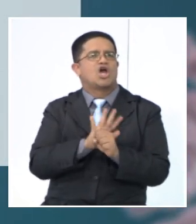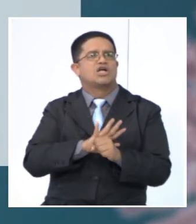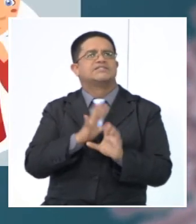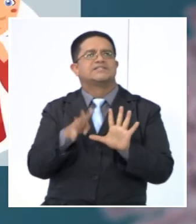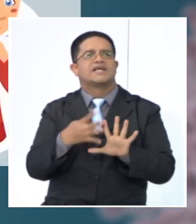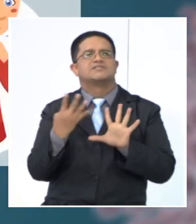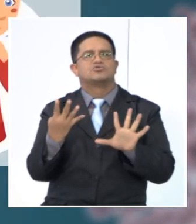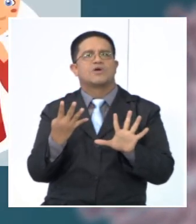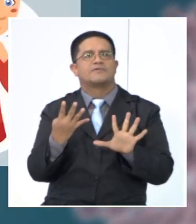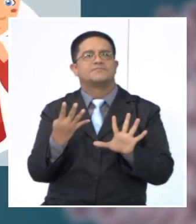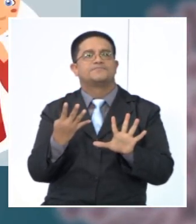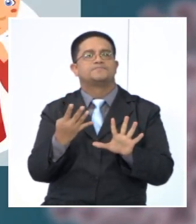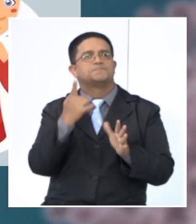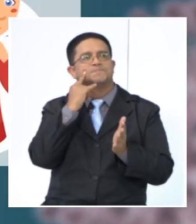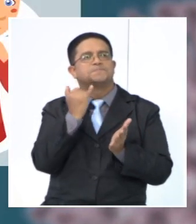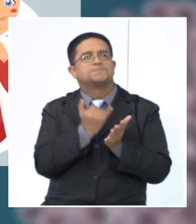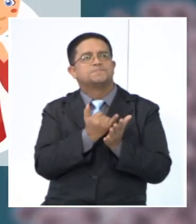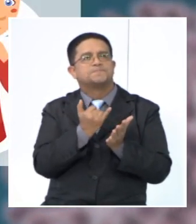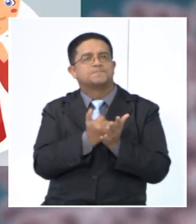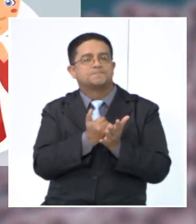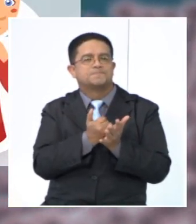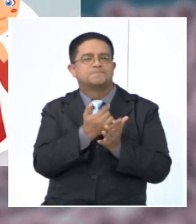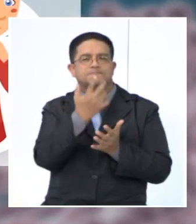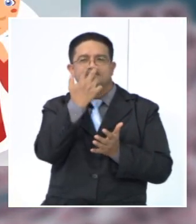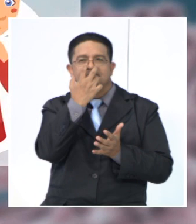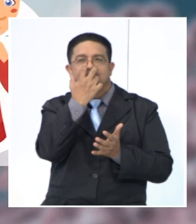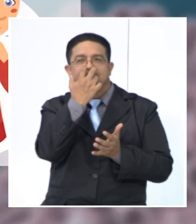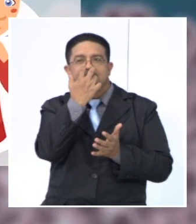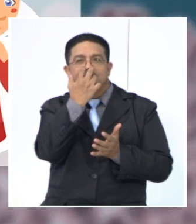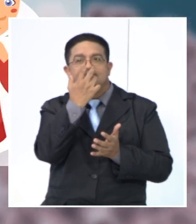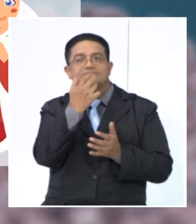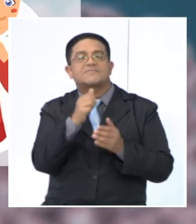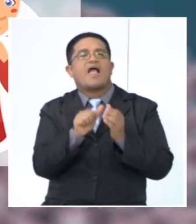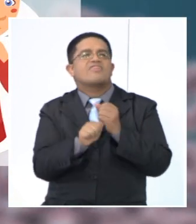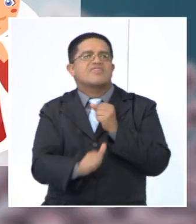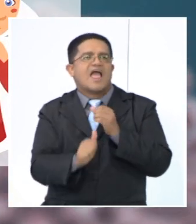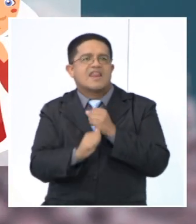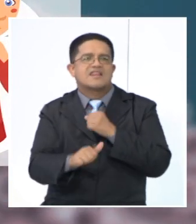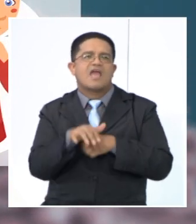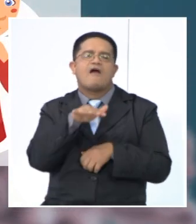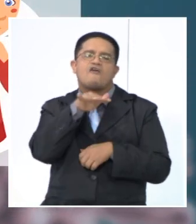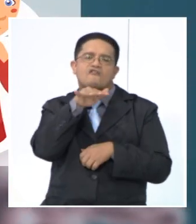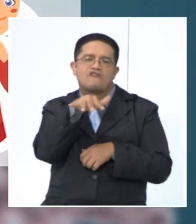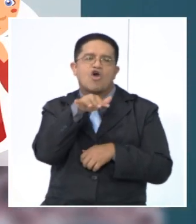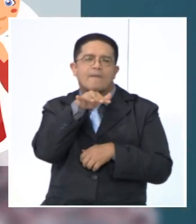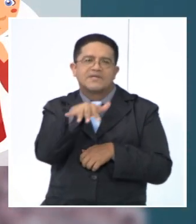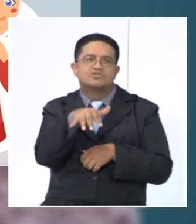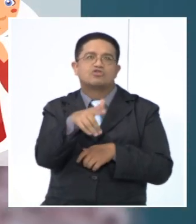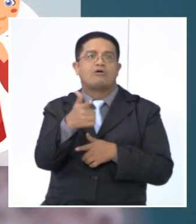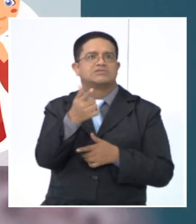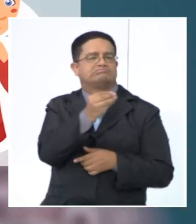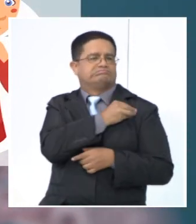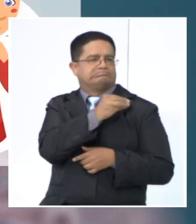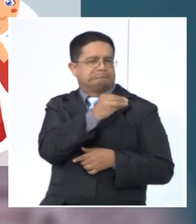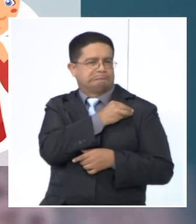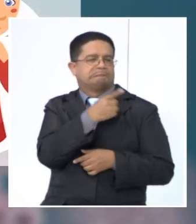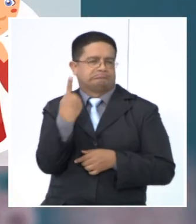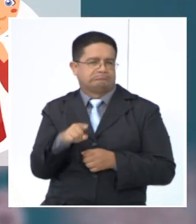COVID-19? Experimentar congestión nasal repentina, diarrea y vómitos son signos de alerta